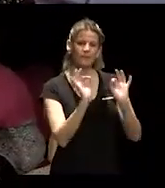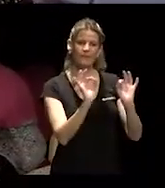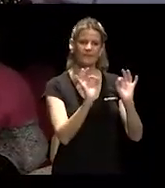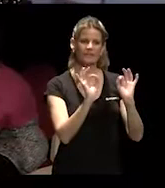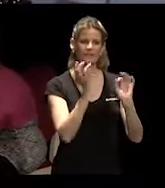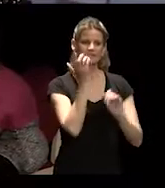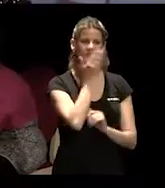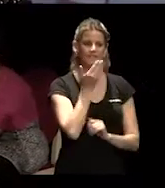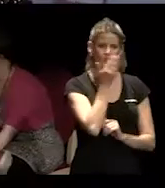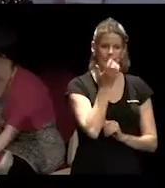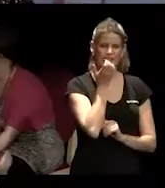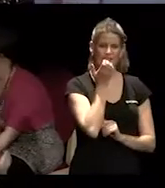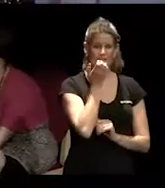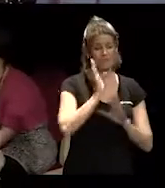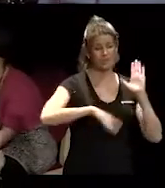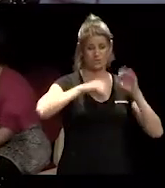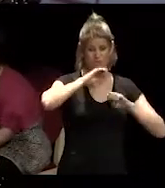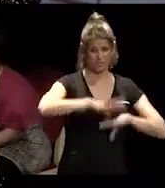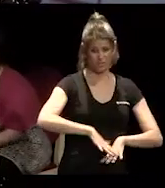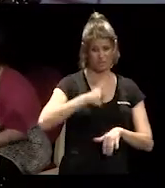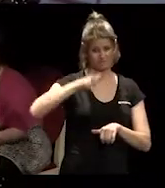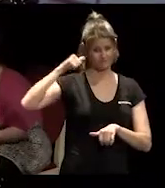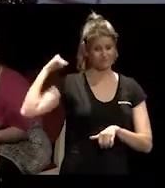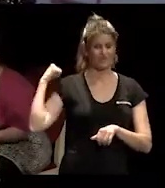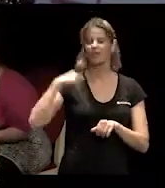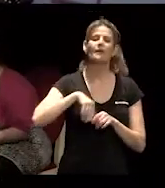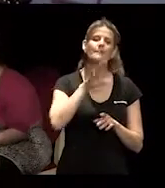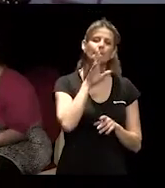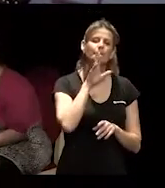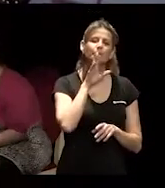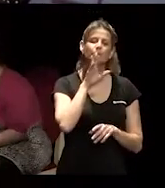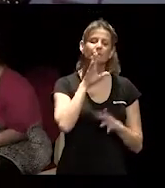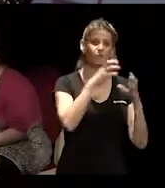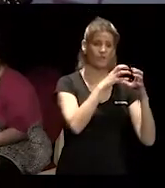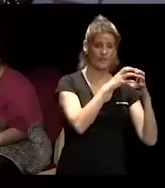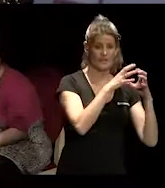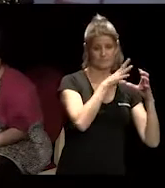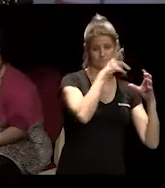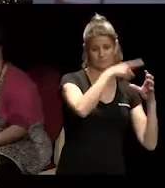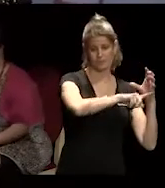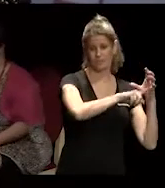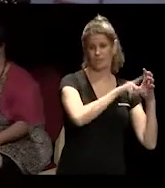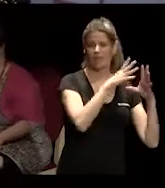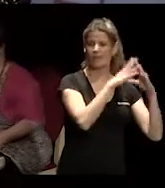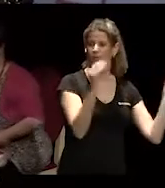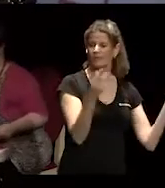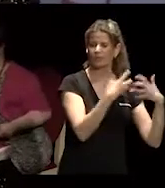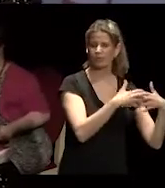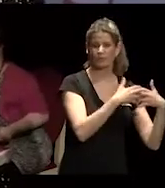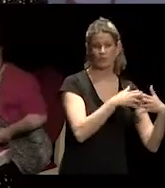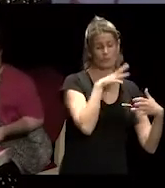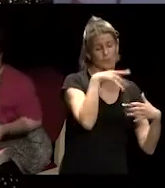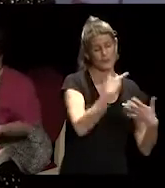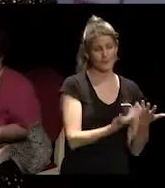ser una escuela, evidentemente, con menos histórico, a lo mejor, que tanto Carampa como Rogelio, y que estar ubicado en Granada, porque, bueno, desde Andalucía el funcionamiento, ahora mismo pues estamos